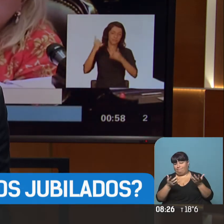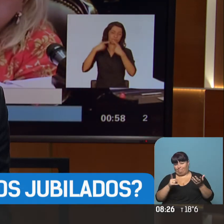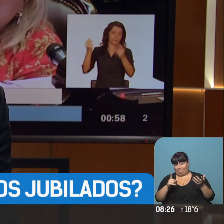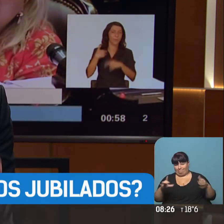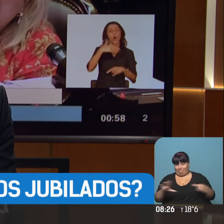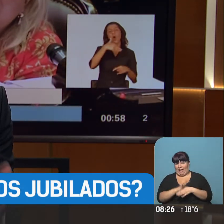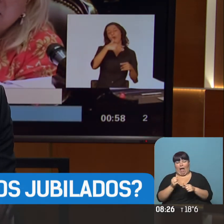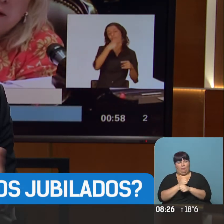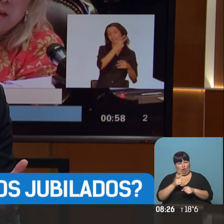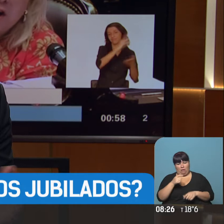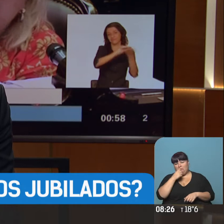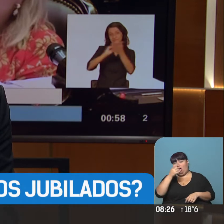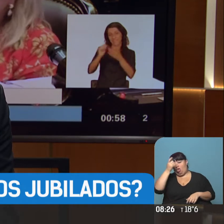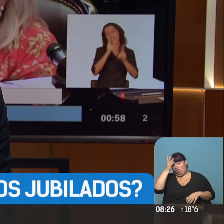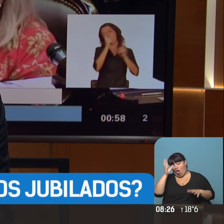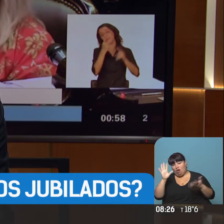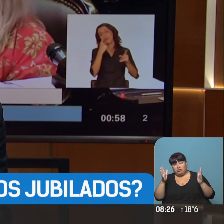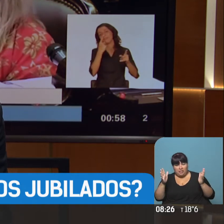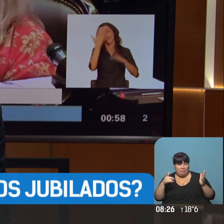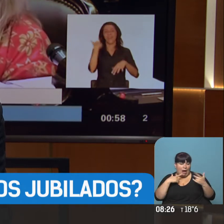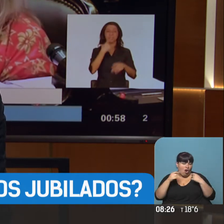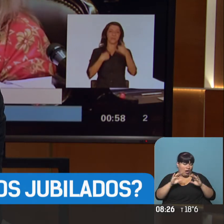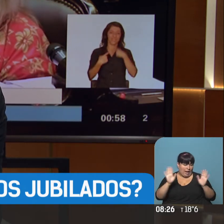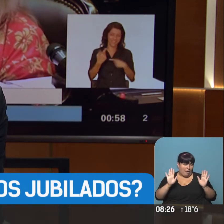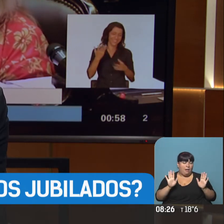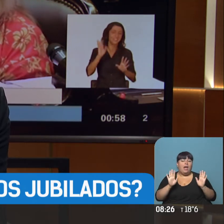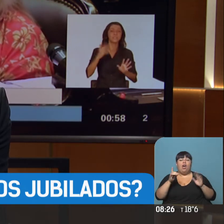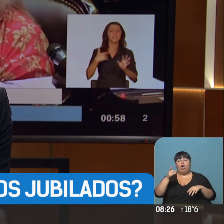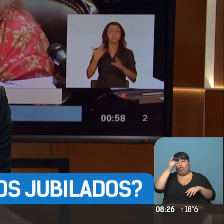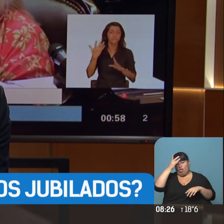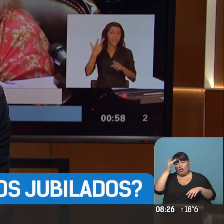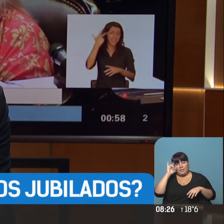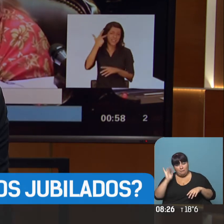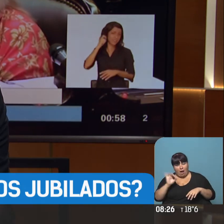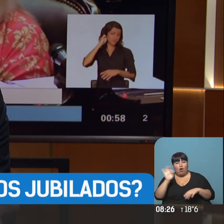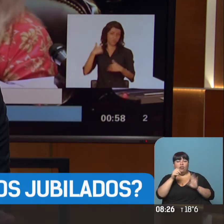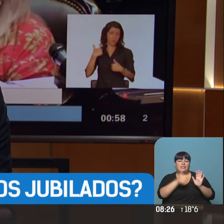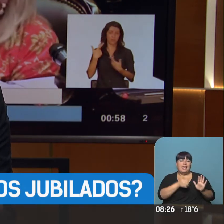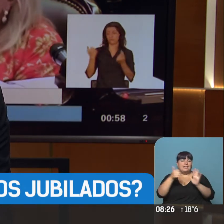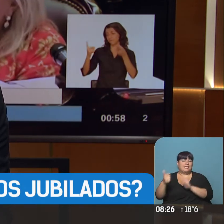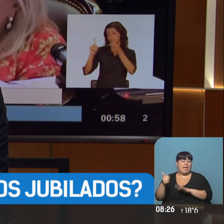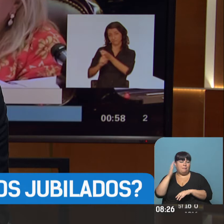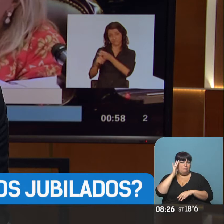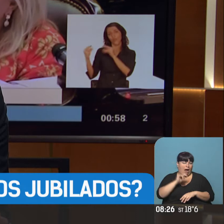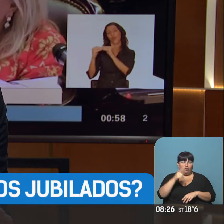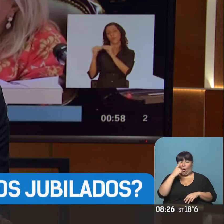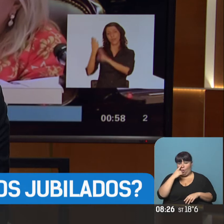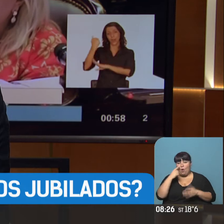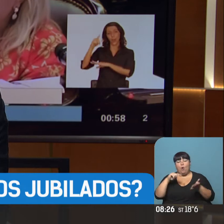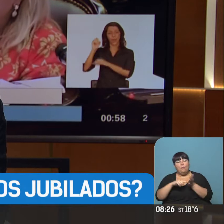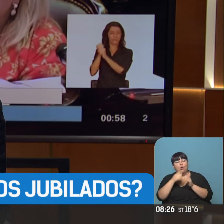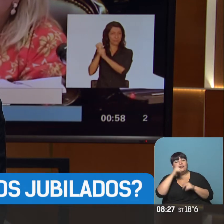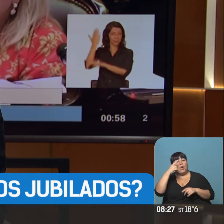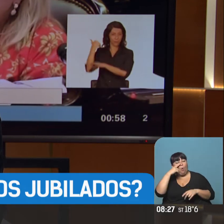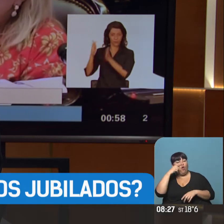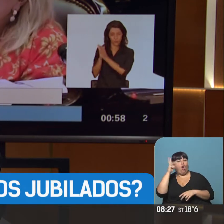están confirmados, vamos a suponer que son 12 para así no nos quejamos con nadie, 12 en marzo o 6 y 6 en marzo y en junio. El problema es que si yo en junio